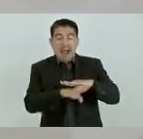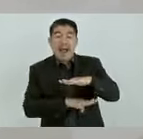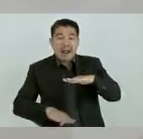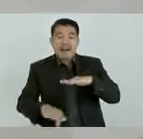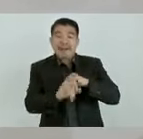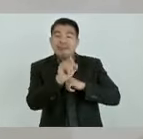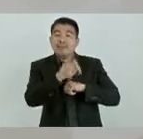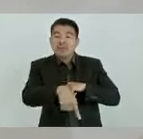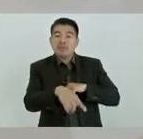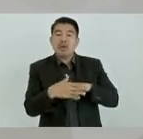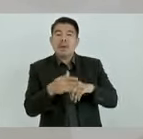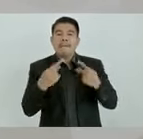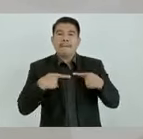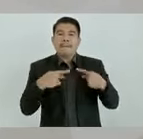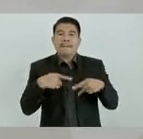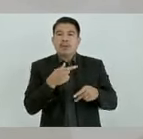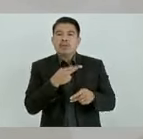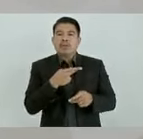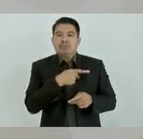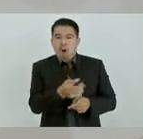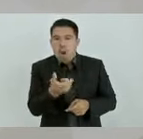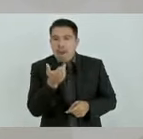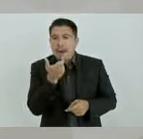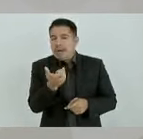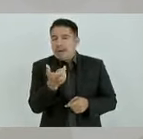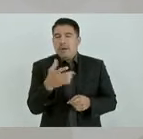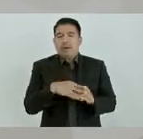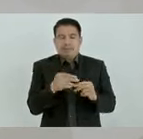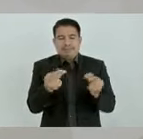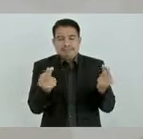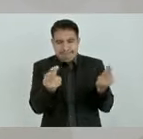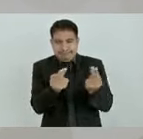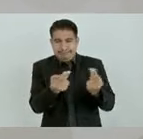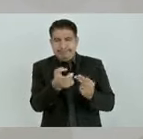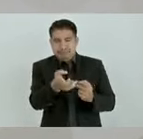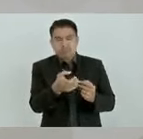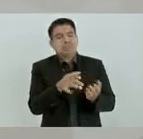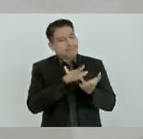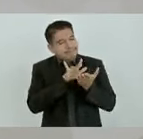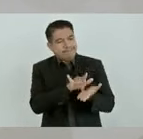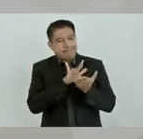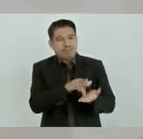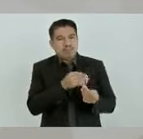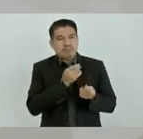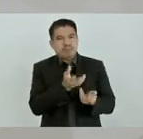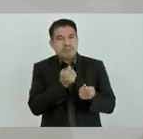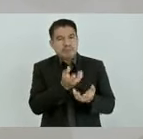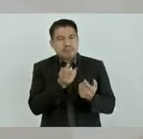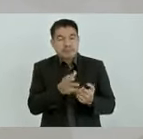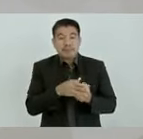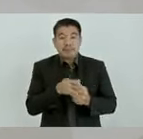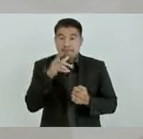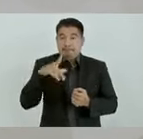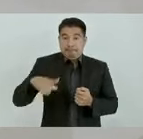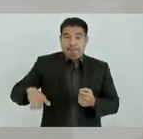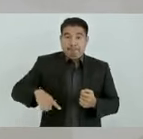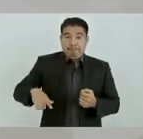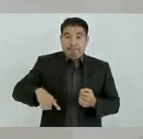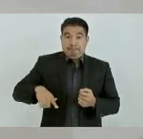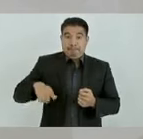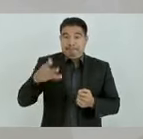la gente humilde, a la gente más necesitada. Lo que aquí mencionó el gobernador